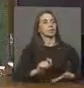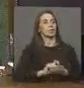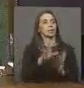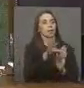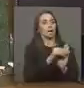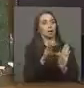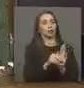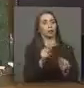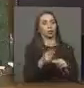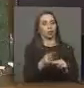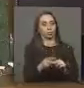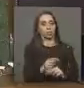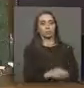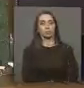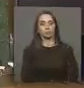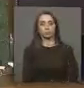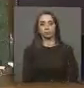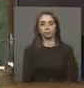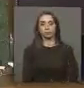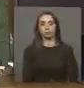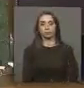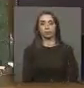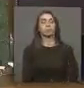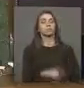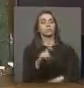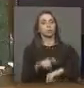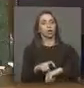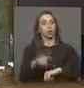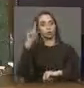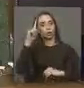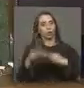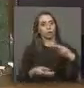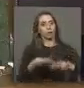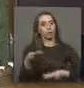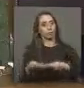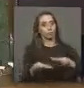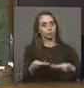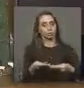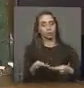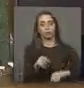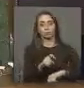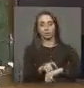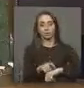tomando nota respectiva continuando con la hora de incidentes en el tiempo del comité